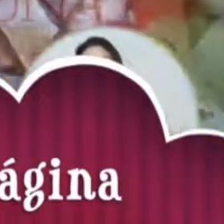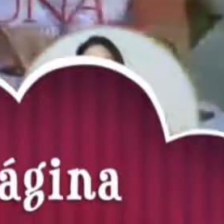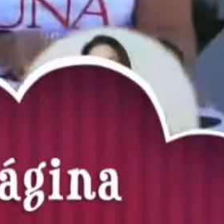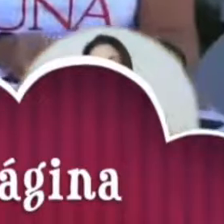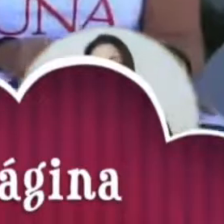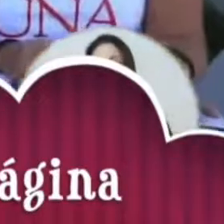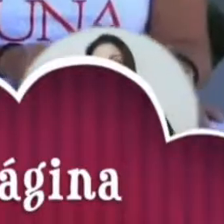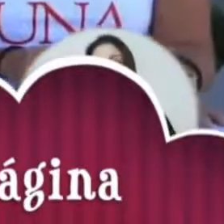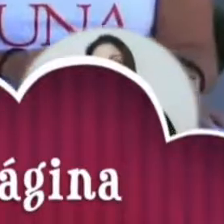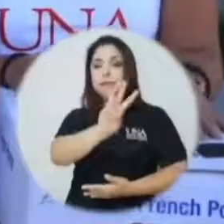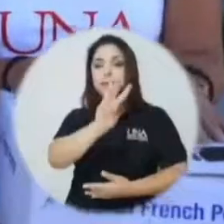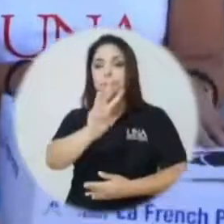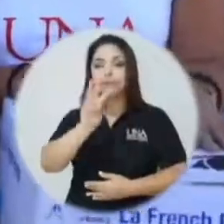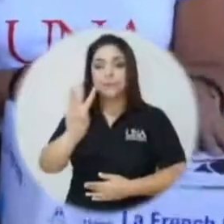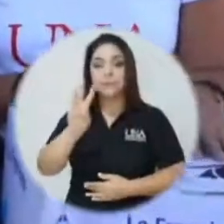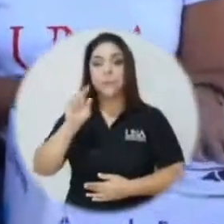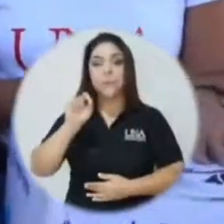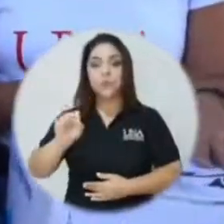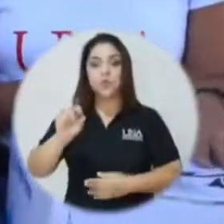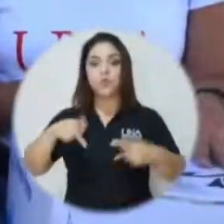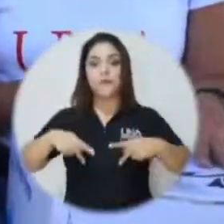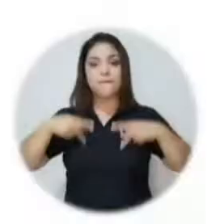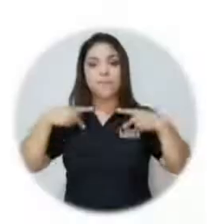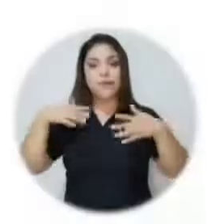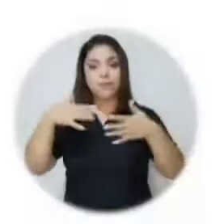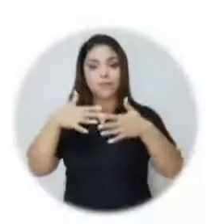podés ingresar a la página